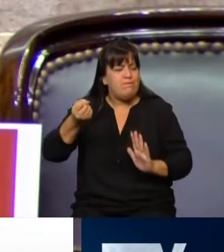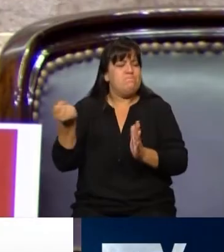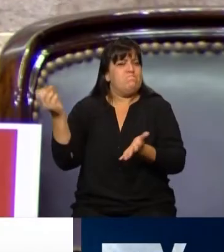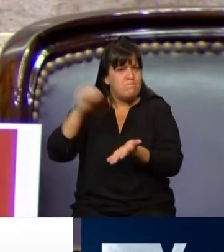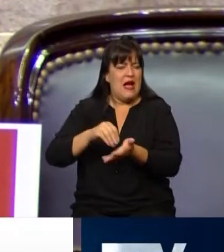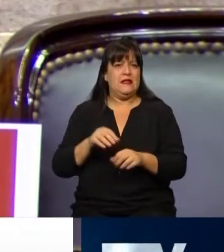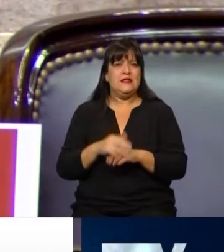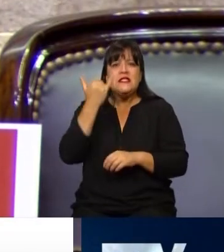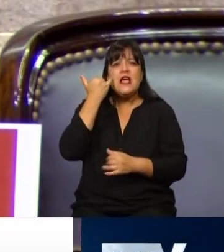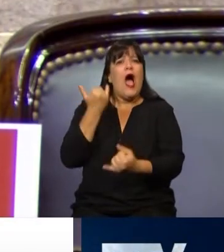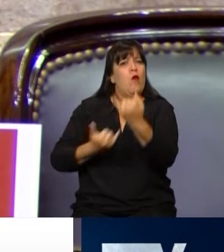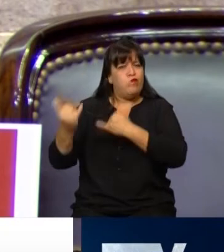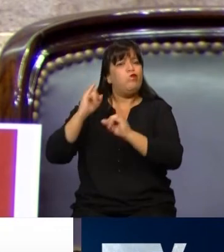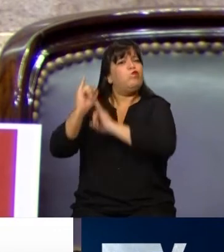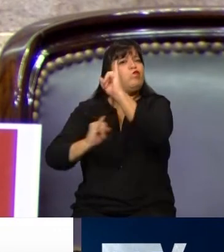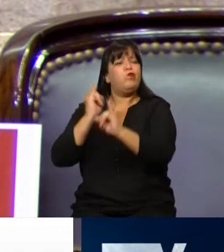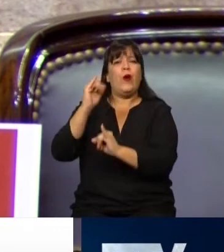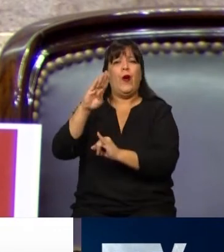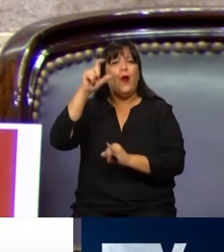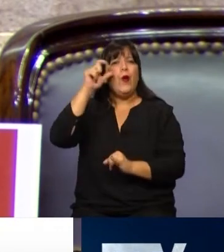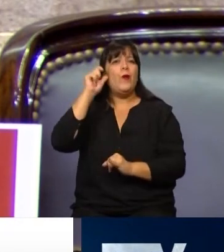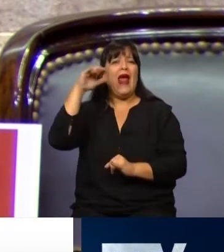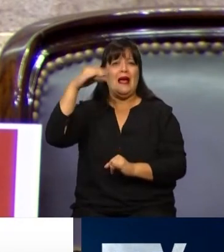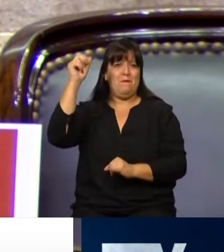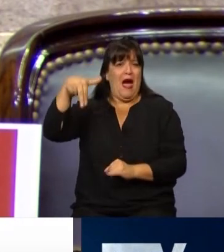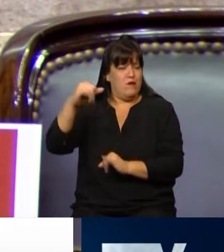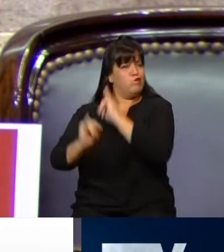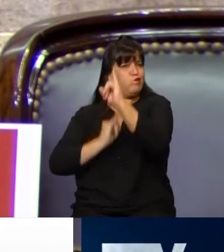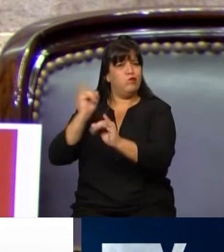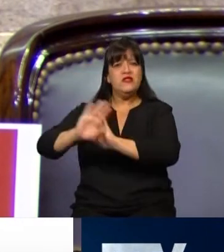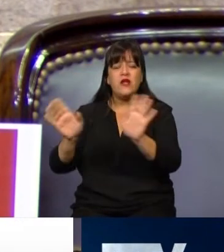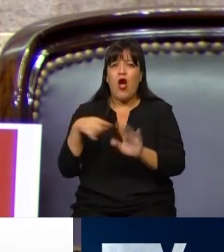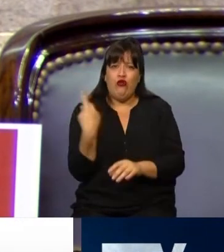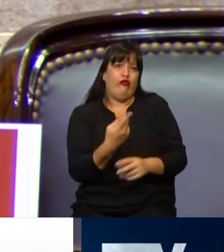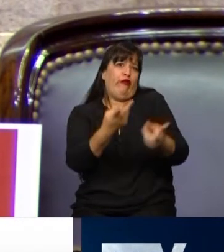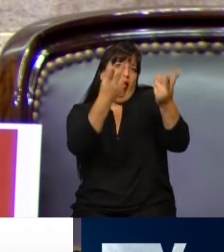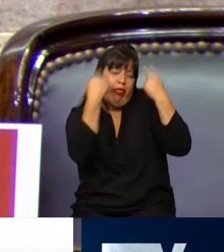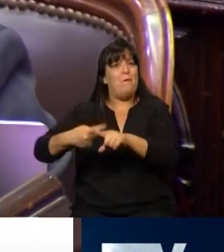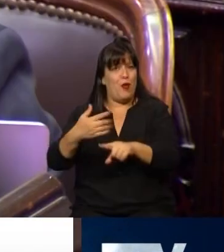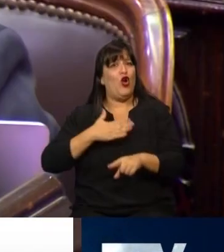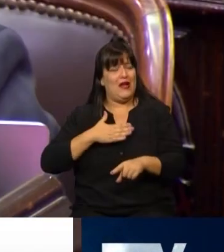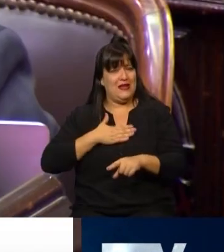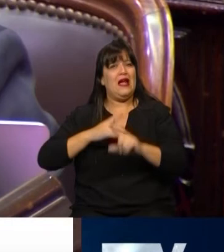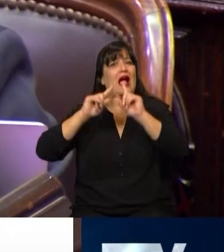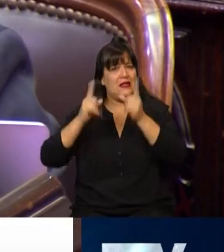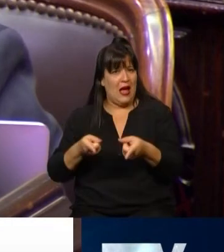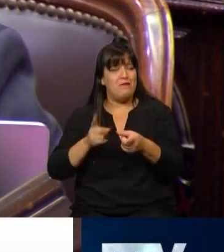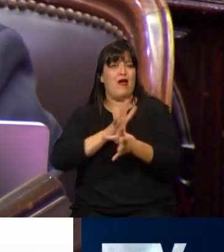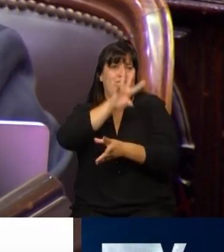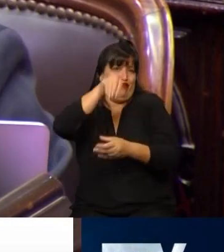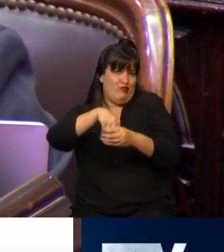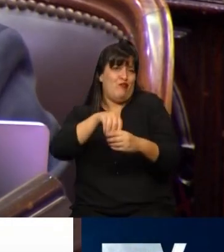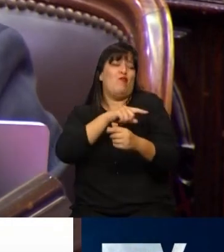En una jornada de debate en el recinto de la Cámara Baja, que se extendió por más de 12 horas, los diputados y diputadas pudieron exponer